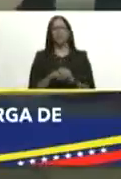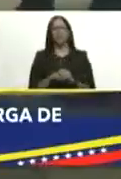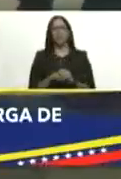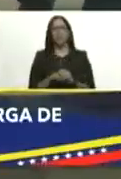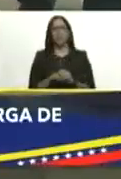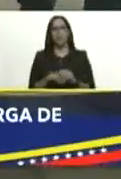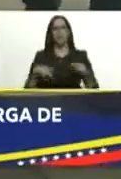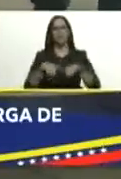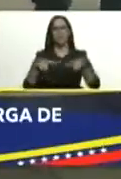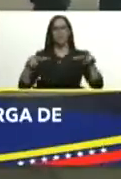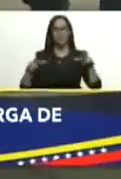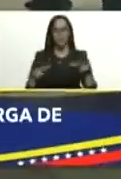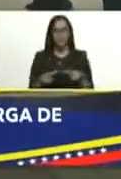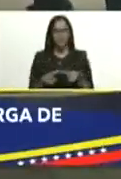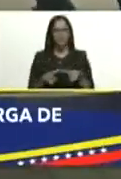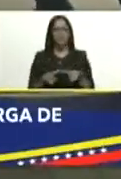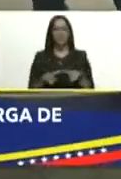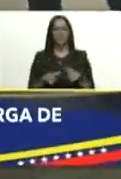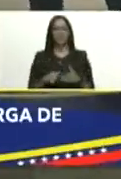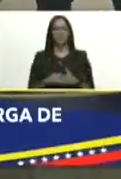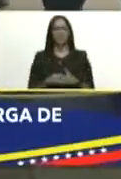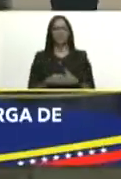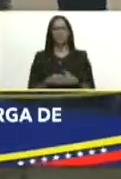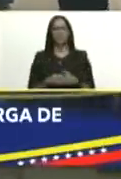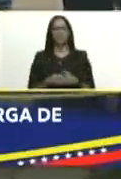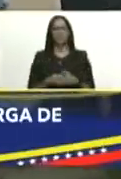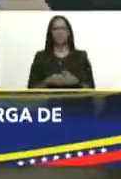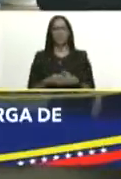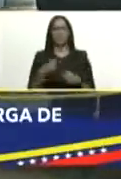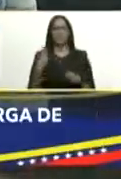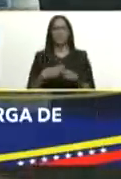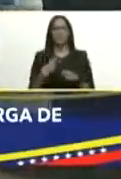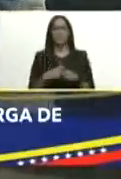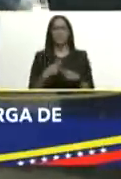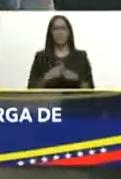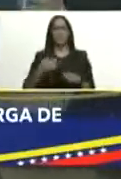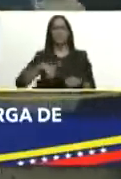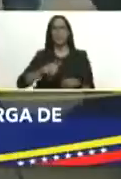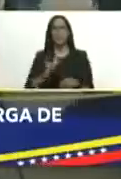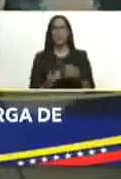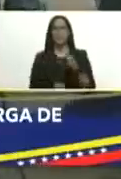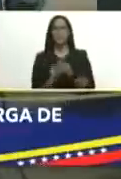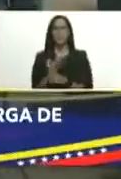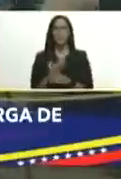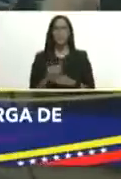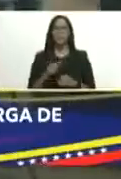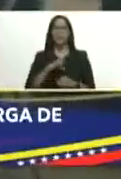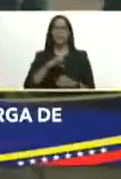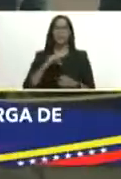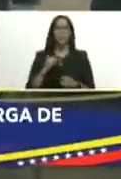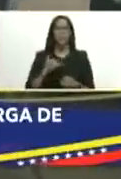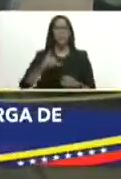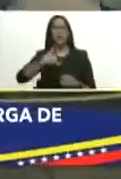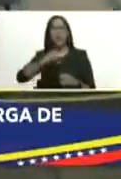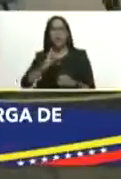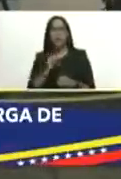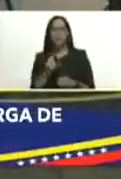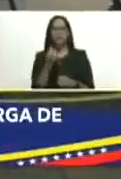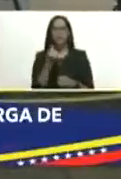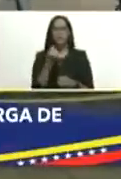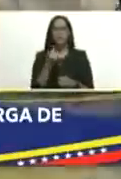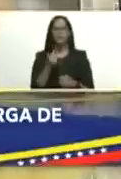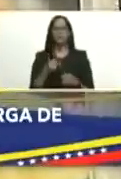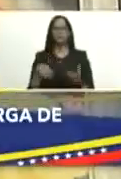a las situaciones potencialmente peligrosas que puedan surgir, para evitar que haya ningún tipo de accidente.